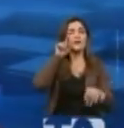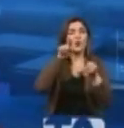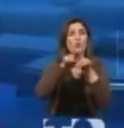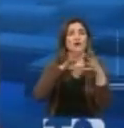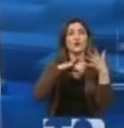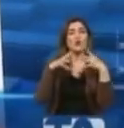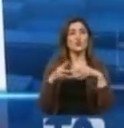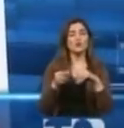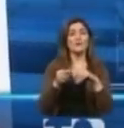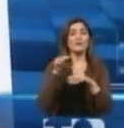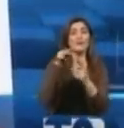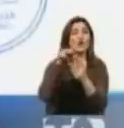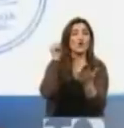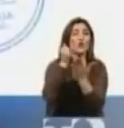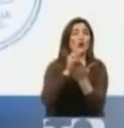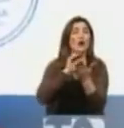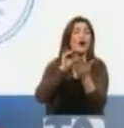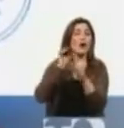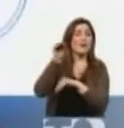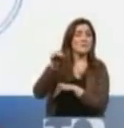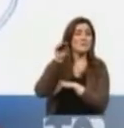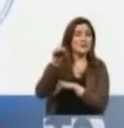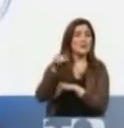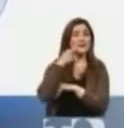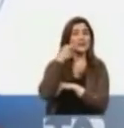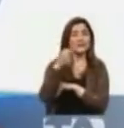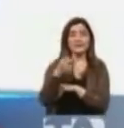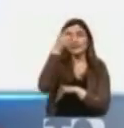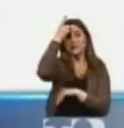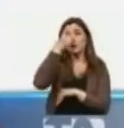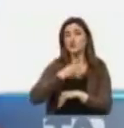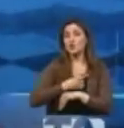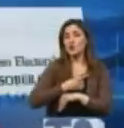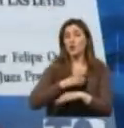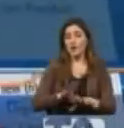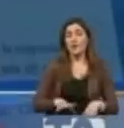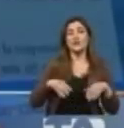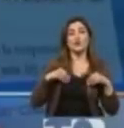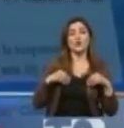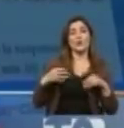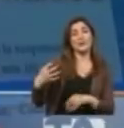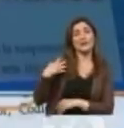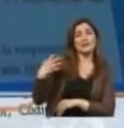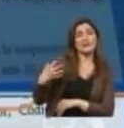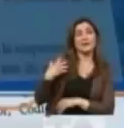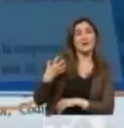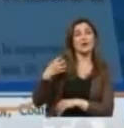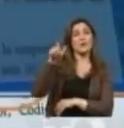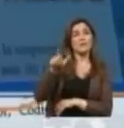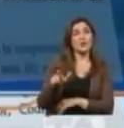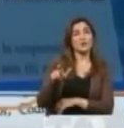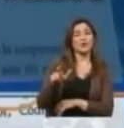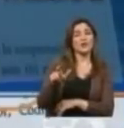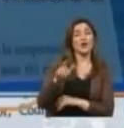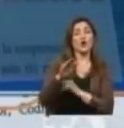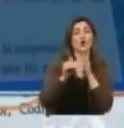a la resolución que fue notificada a una de las partes procesales, en las que señala que la decisión del Pleno fue aceptar la acción de queja interpuesta por el señor Felipe Ogas